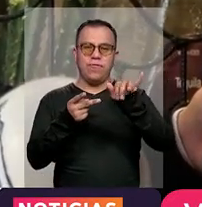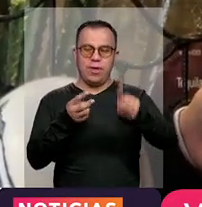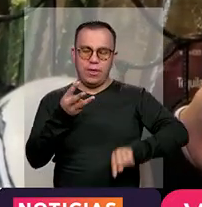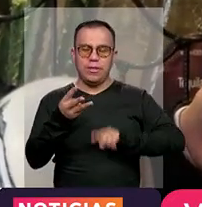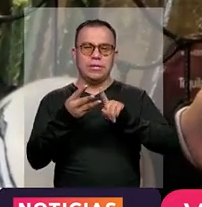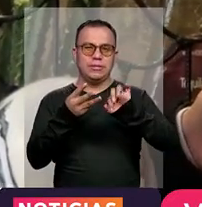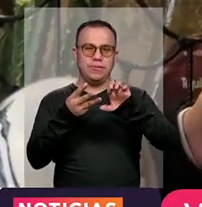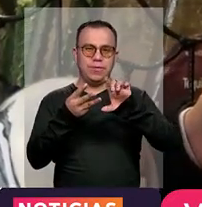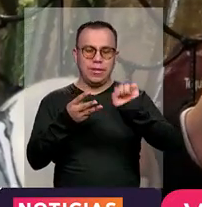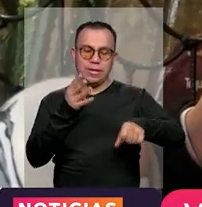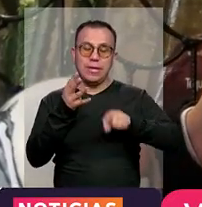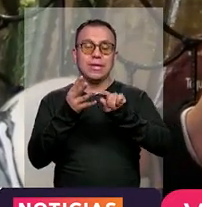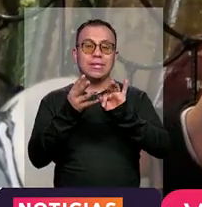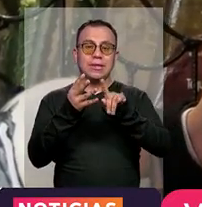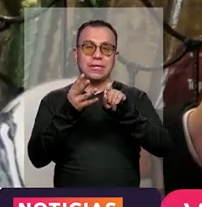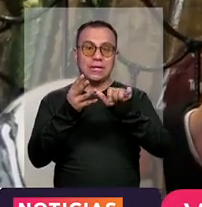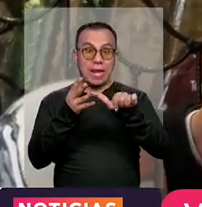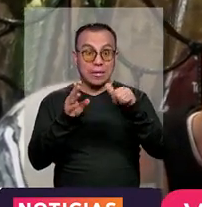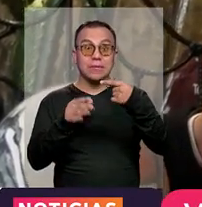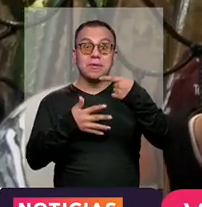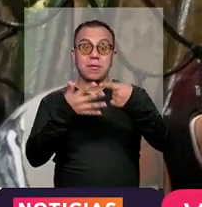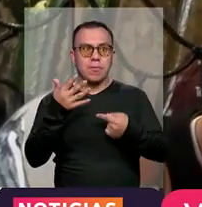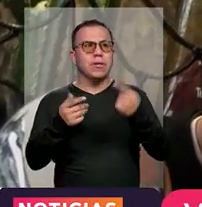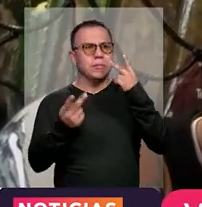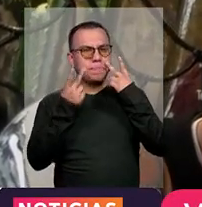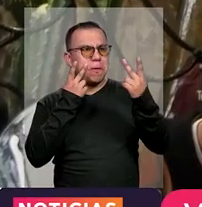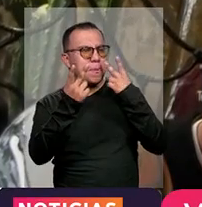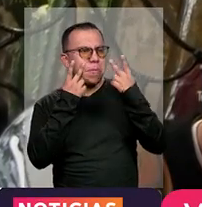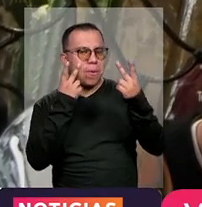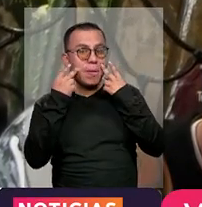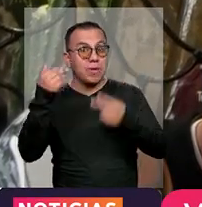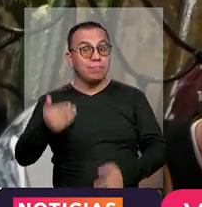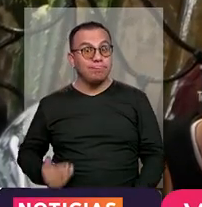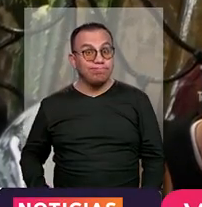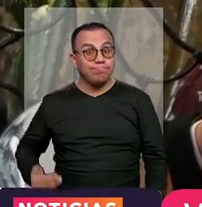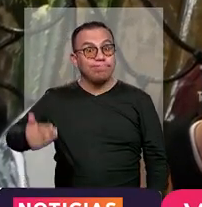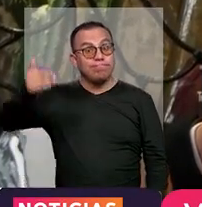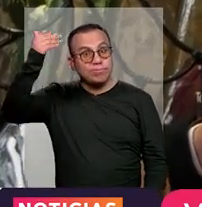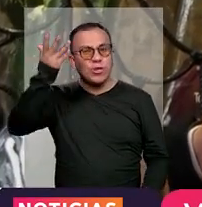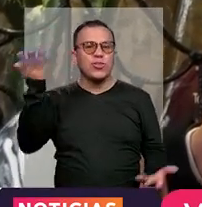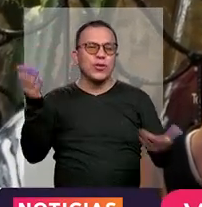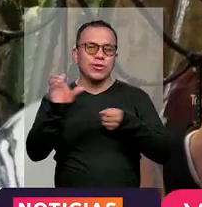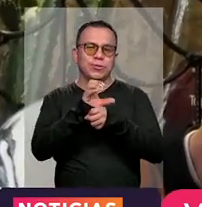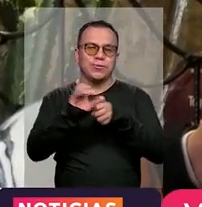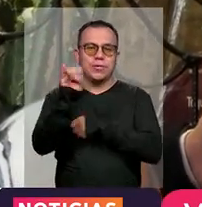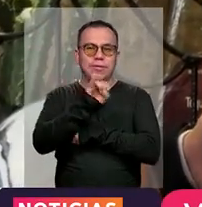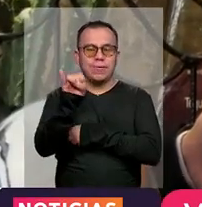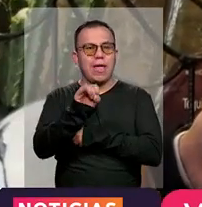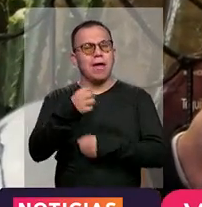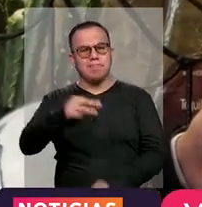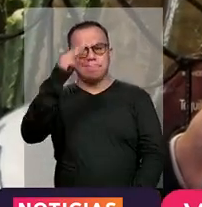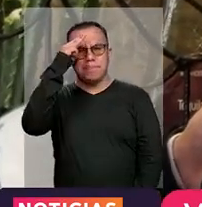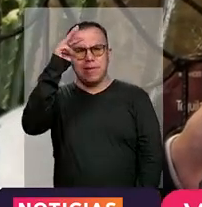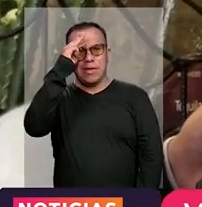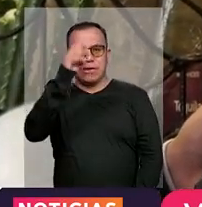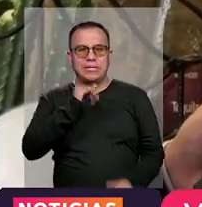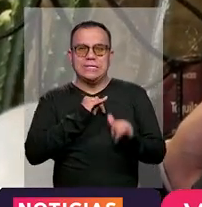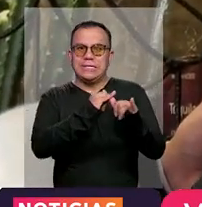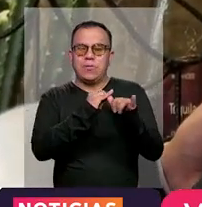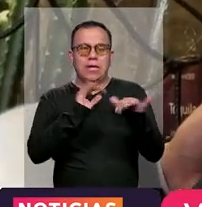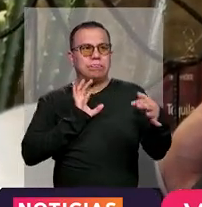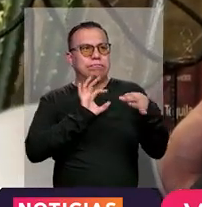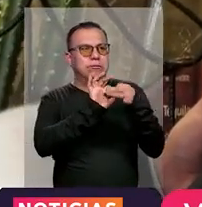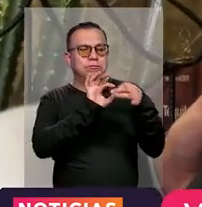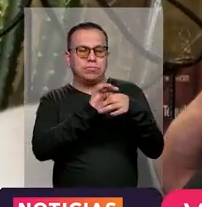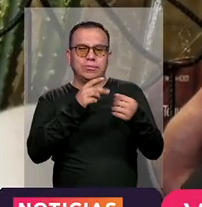mariachi vargas de tecalitlán y cuando mi papá veía de muchas películas en ibagué él decía sí méxico es tan lindo como y recibiendo en